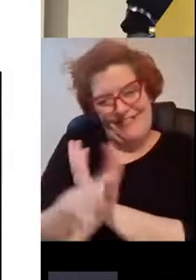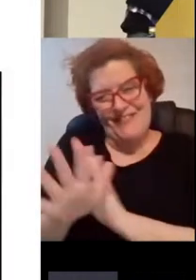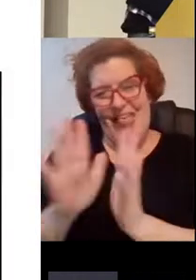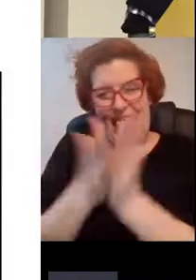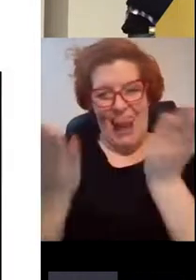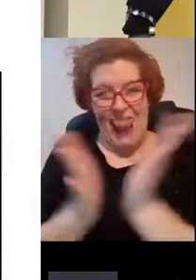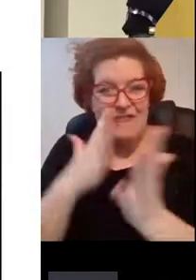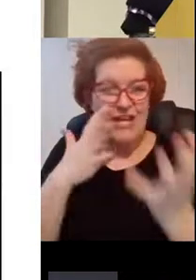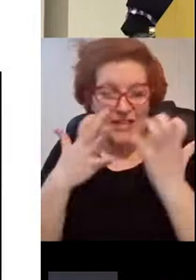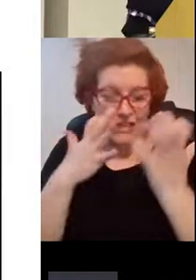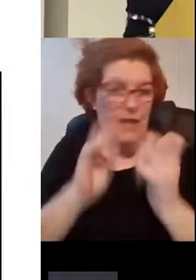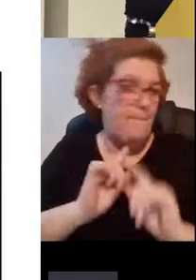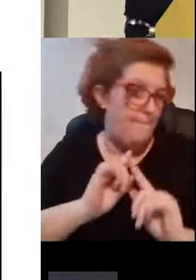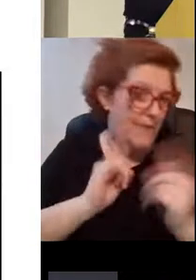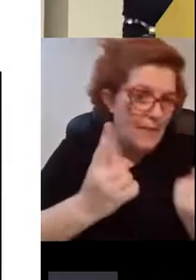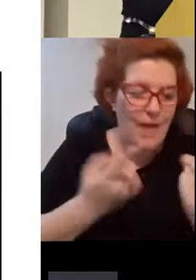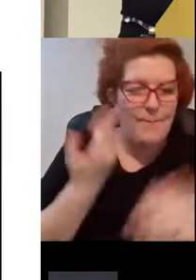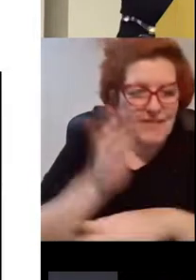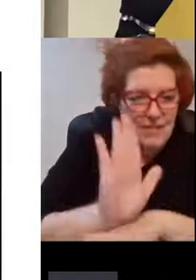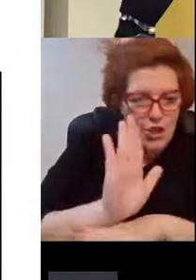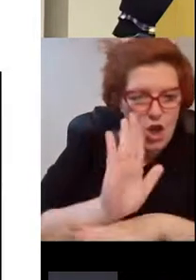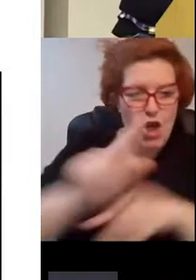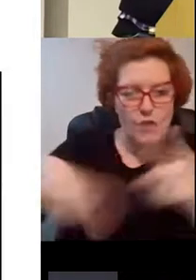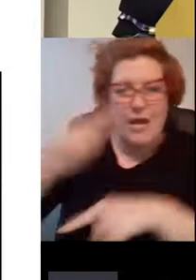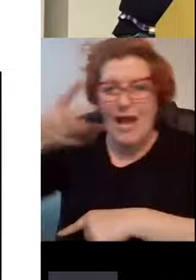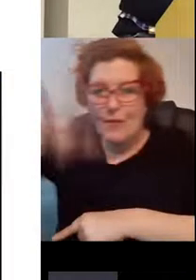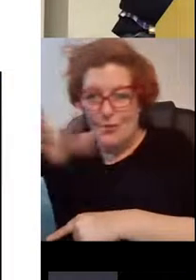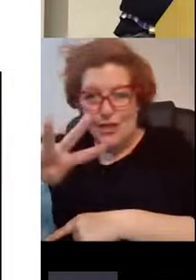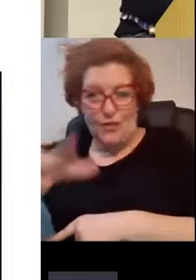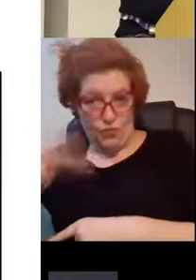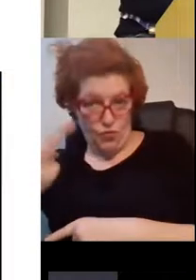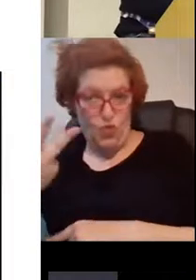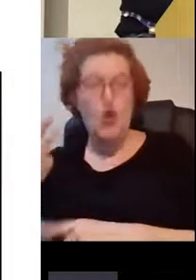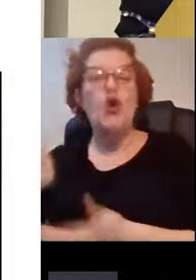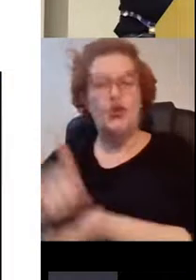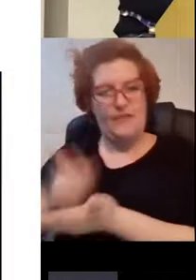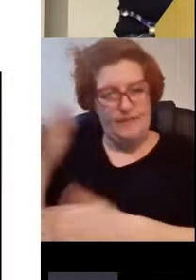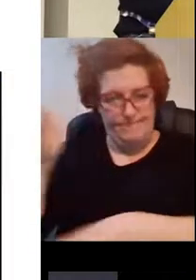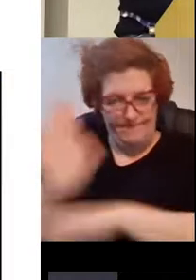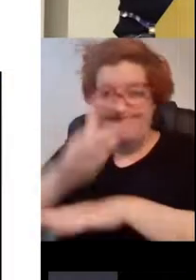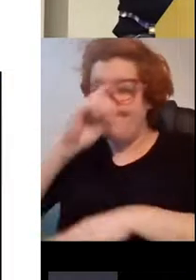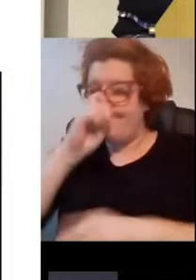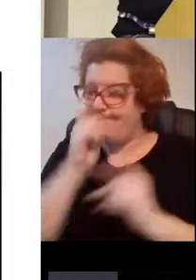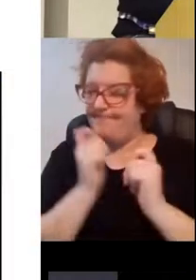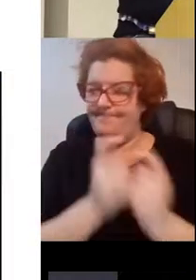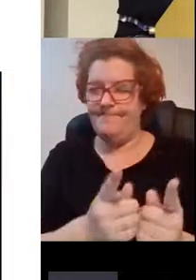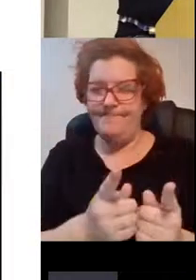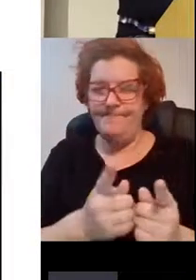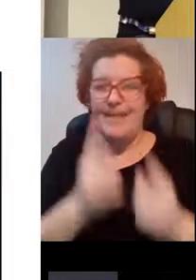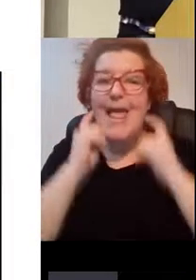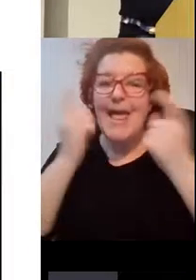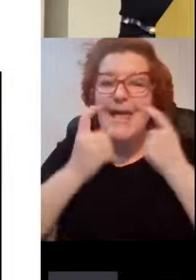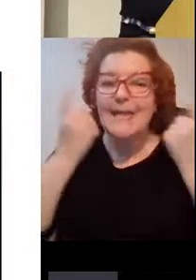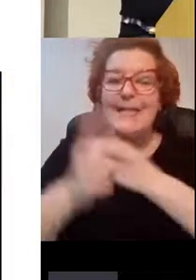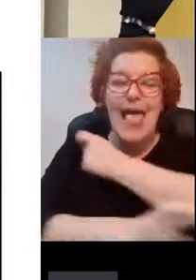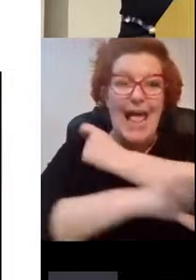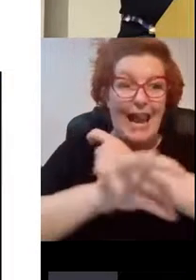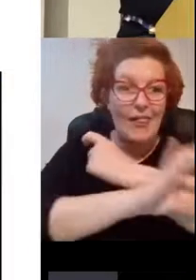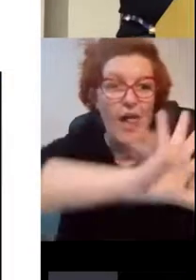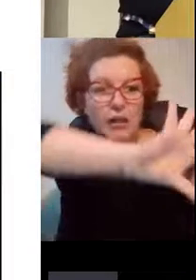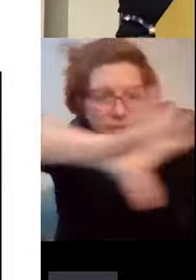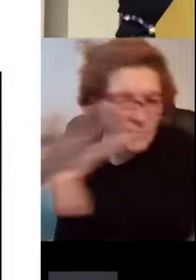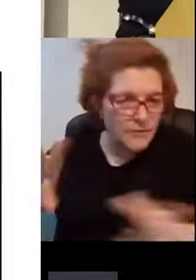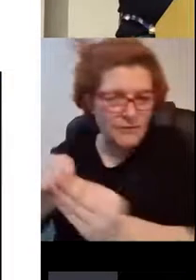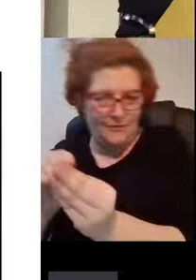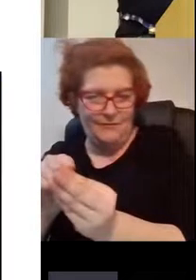primera presentación y luego en la presentación del segundo cuatrimestre, se vuelve a recordar que intenta hacer una cartografía de todos los ejercicios de la asignatura.